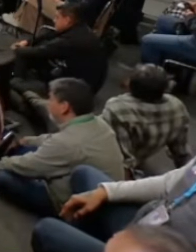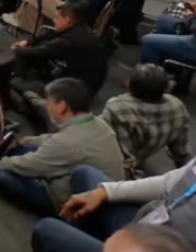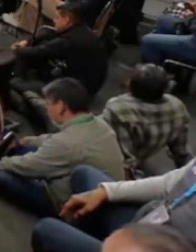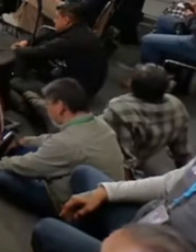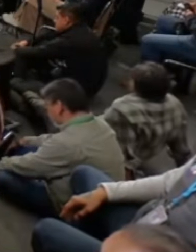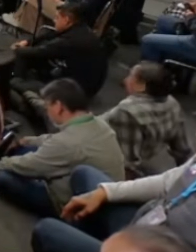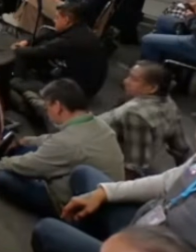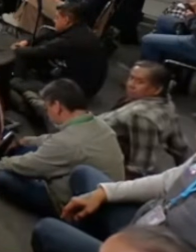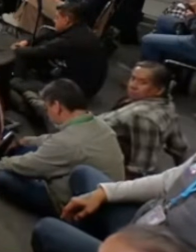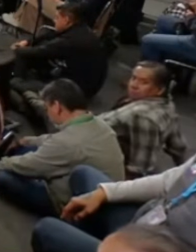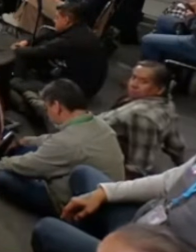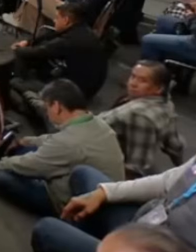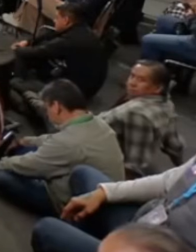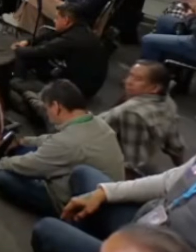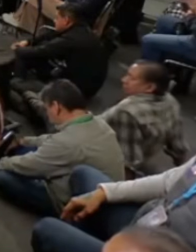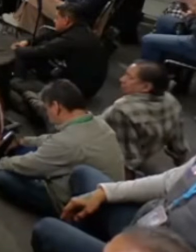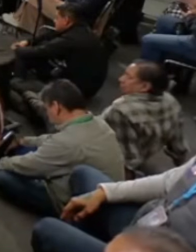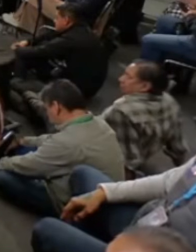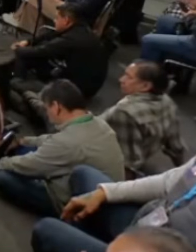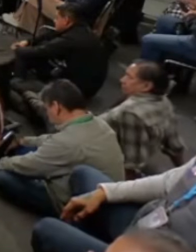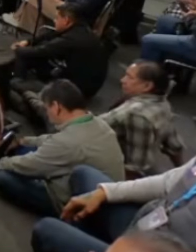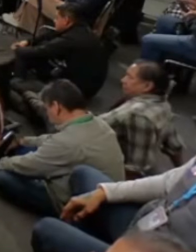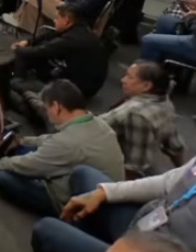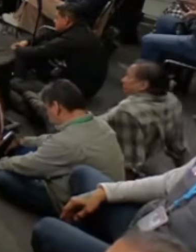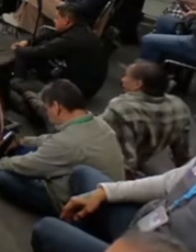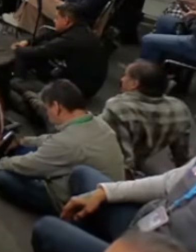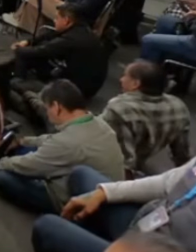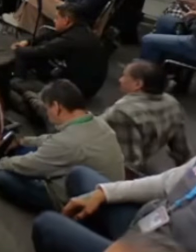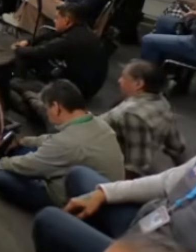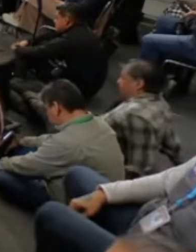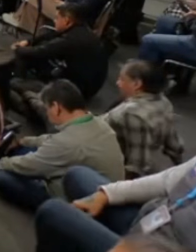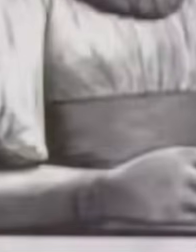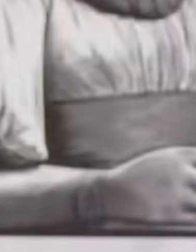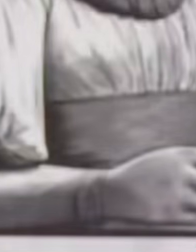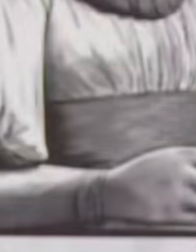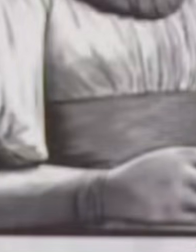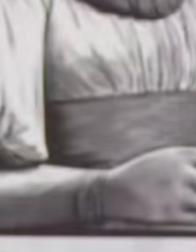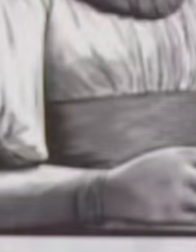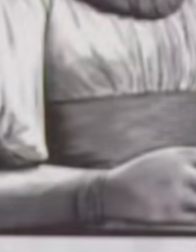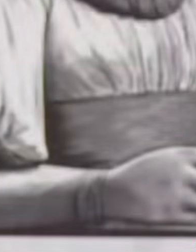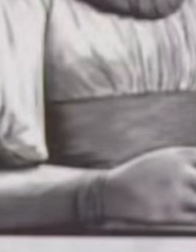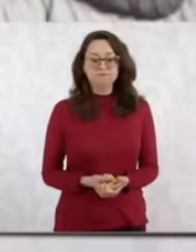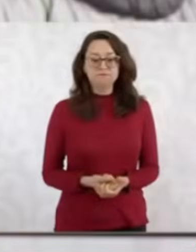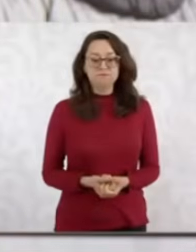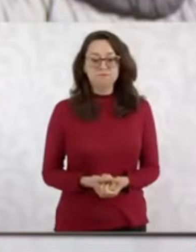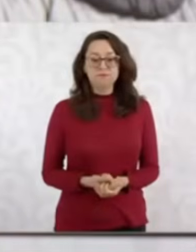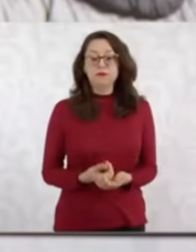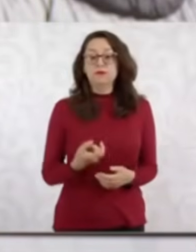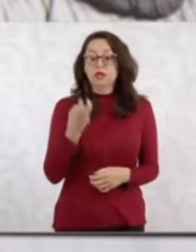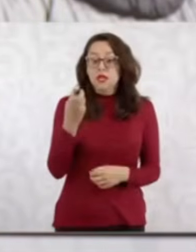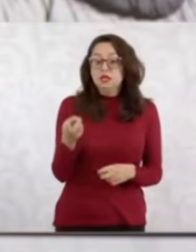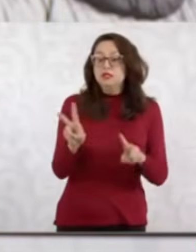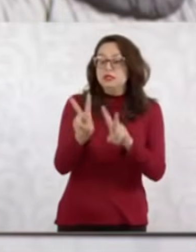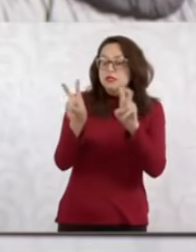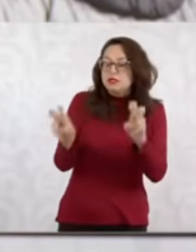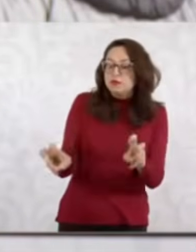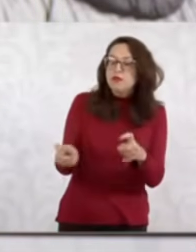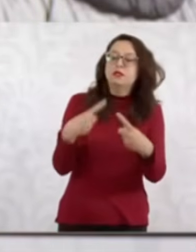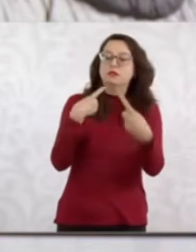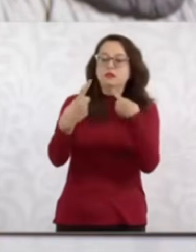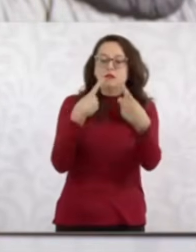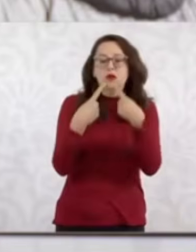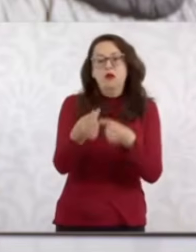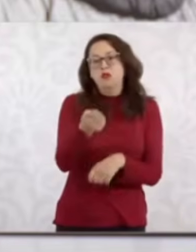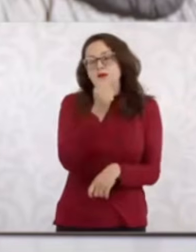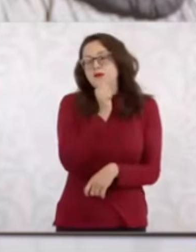el tema de las plataformas, las distintas formas de violencia. No solamente ocurre en México,